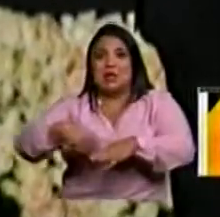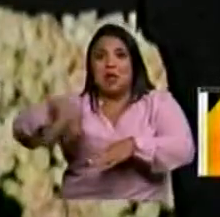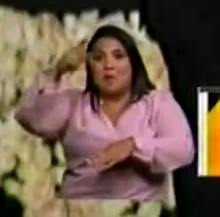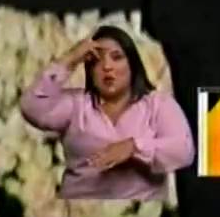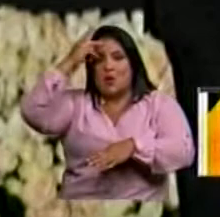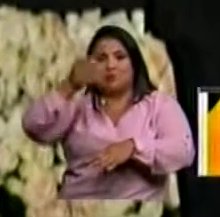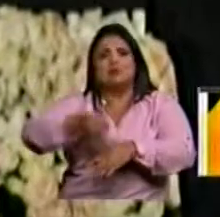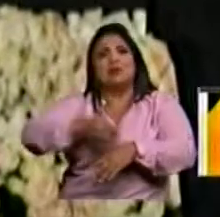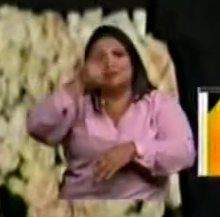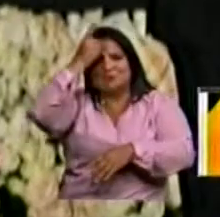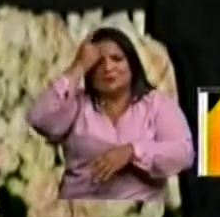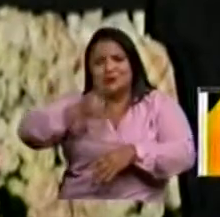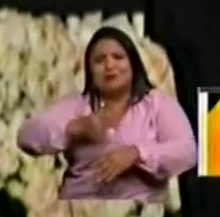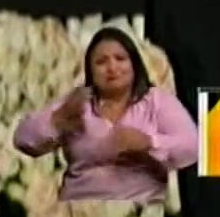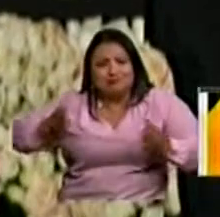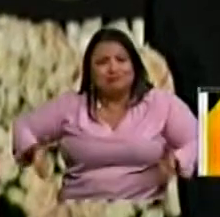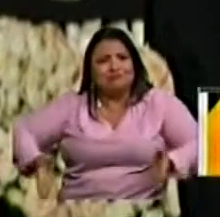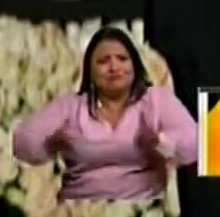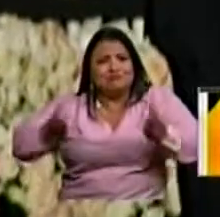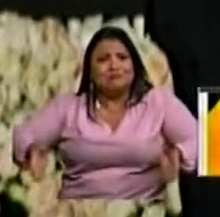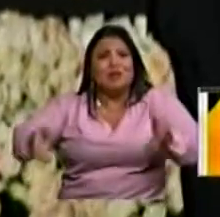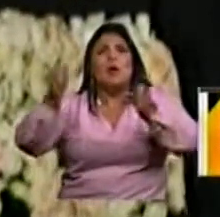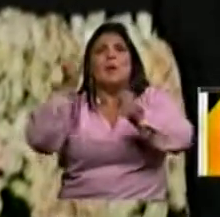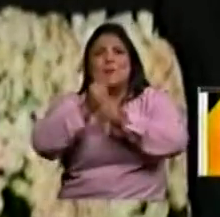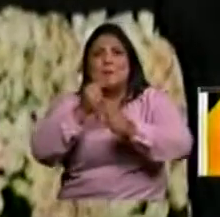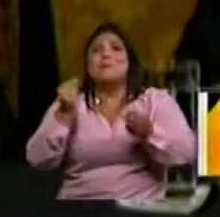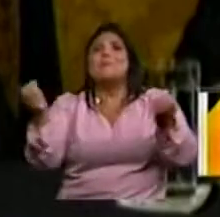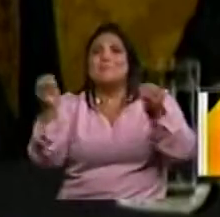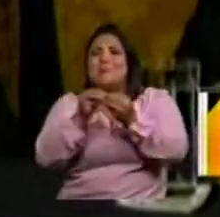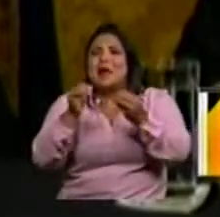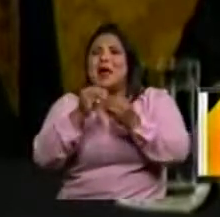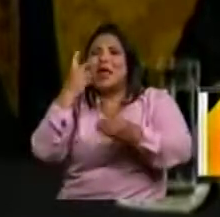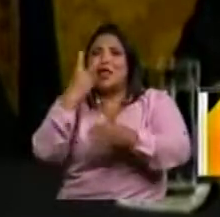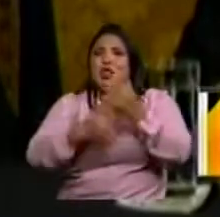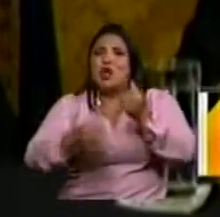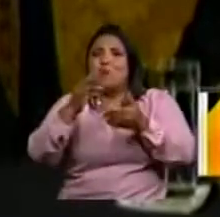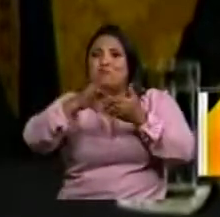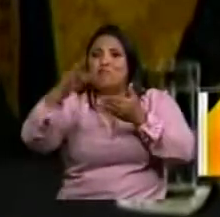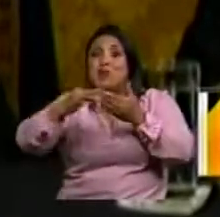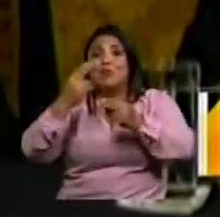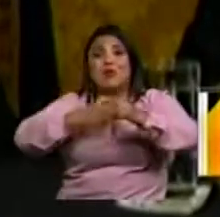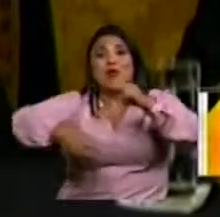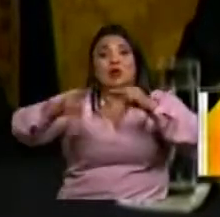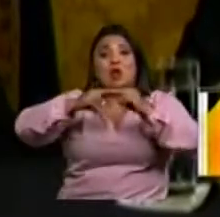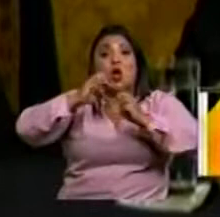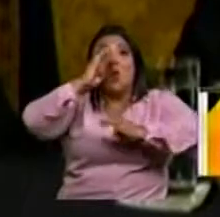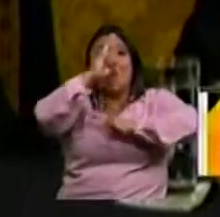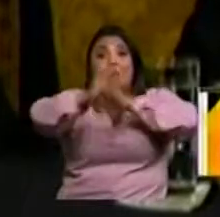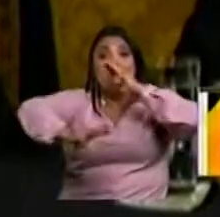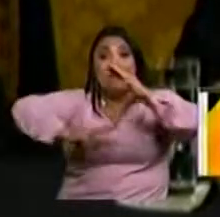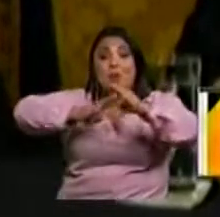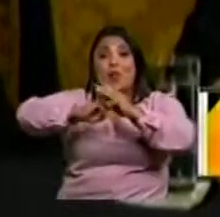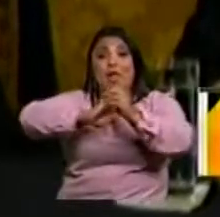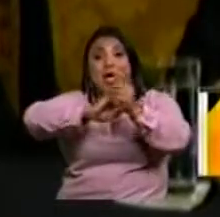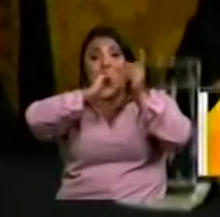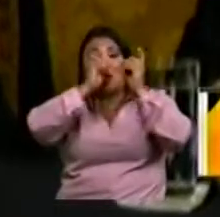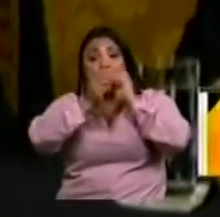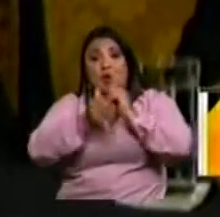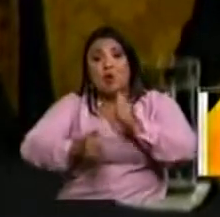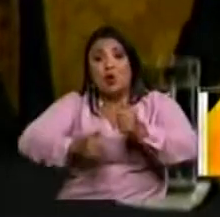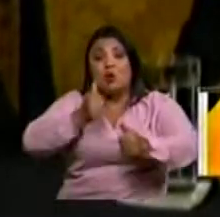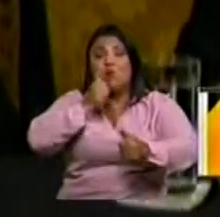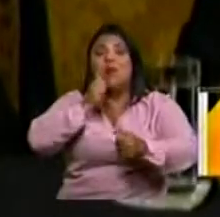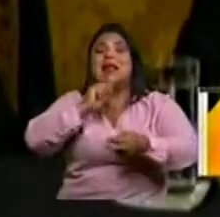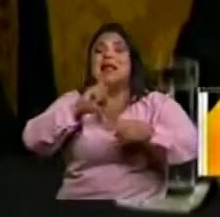a impulsar más la integración de los dos pueblos. Sobre todo en un mundo cambiante en el cual las